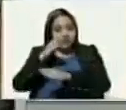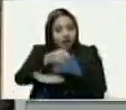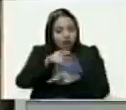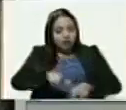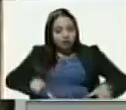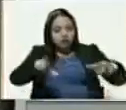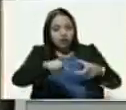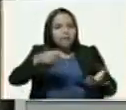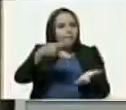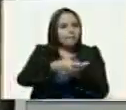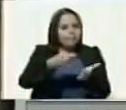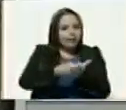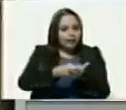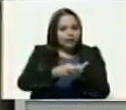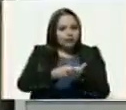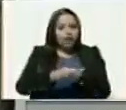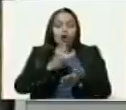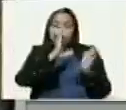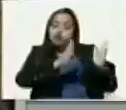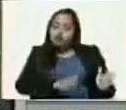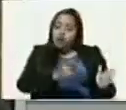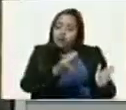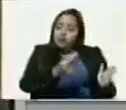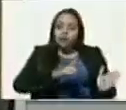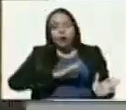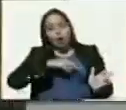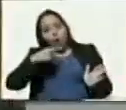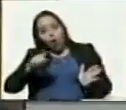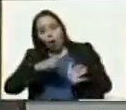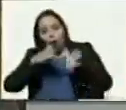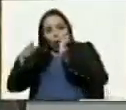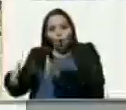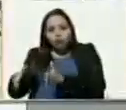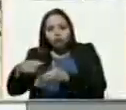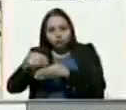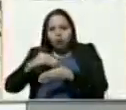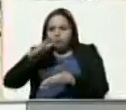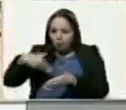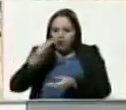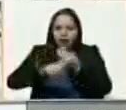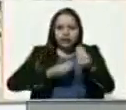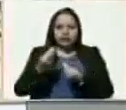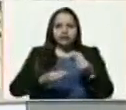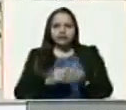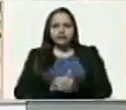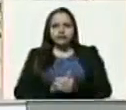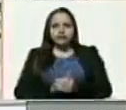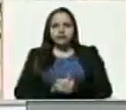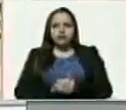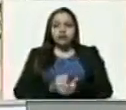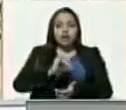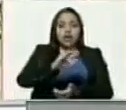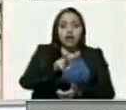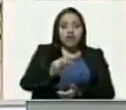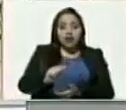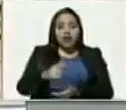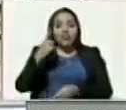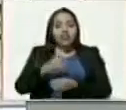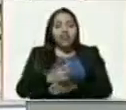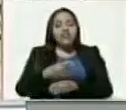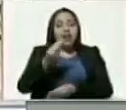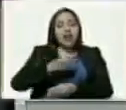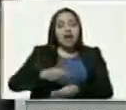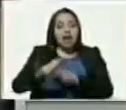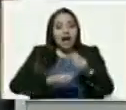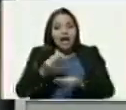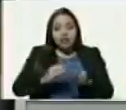paga una parte en bolívares y otra parte en divisas, porque se puede presentar, bueno, el impuesto va a ser sobre la parte de divisas, no